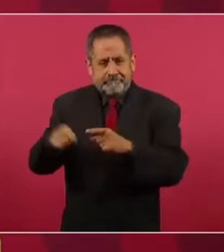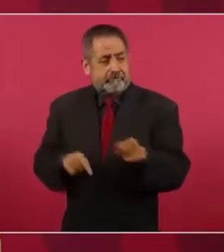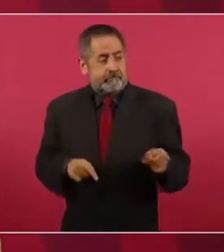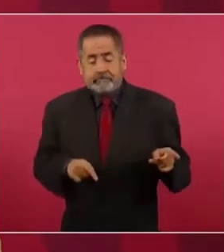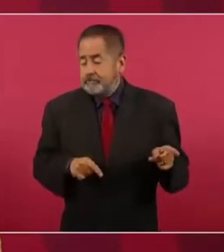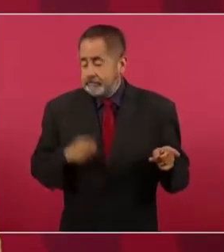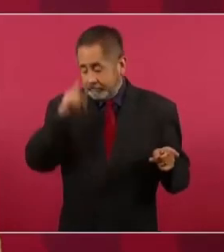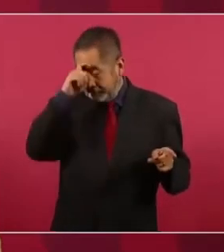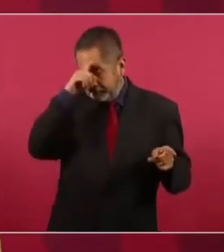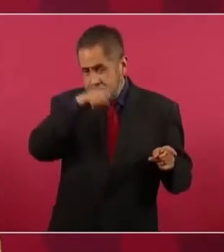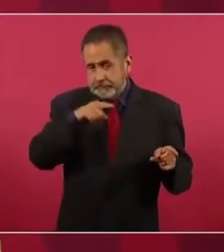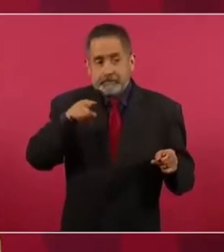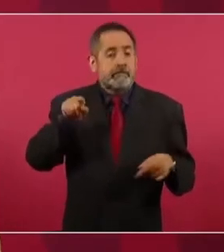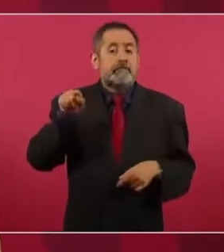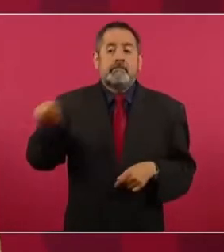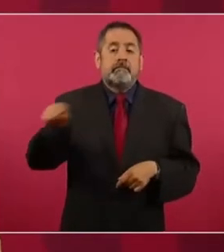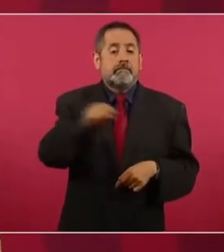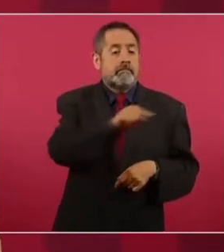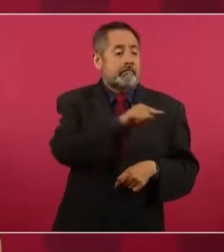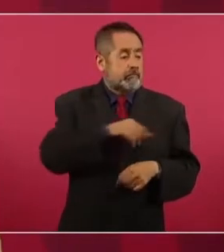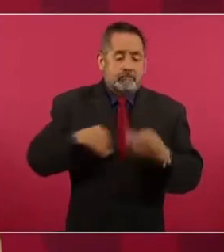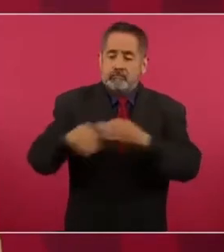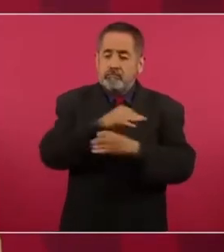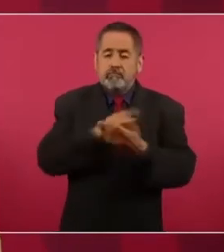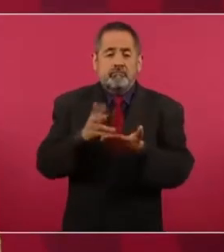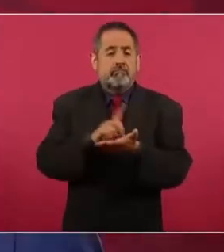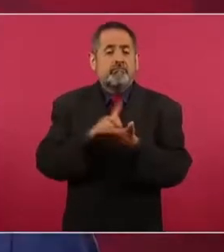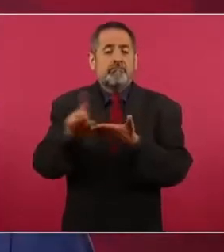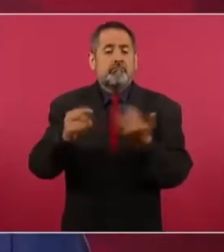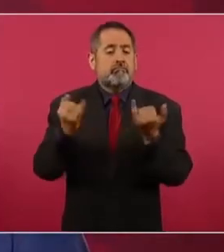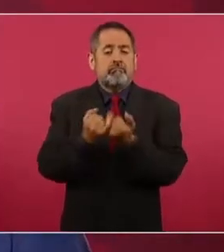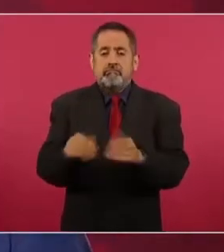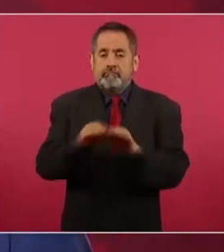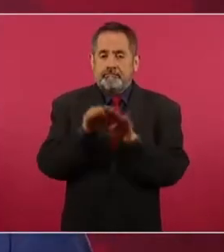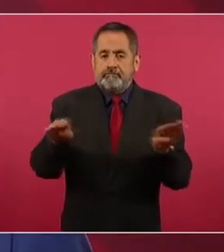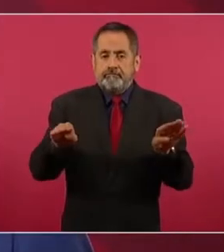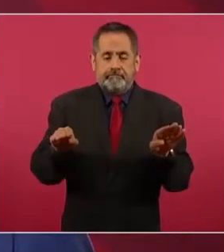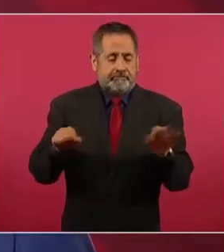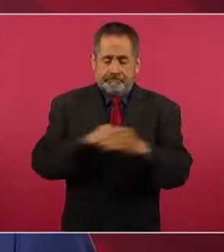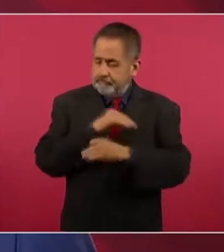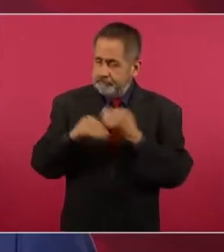y que tienen los mismos derechos que cualquier otro ciudadano.